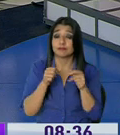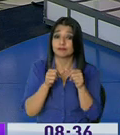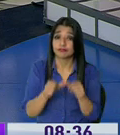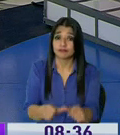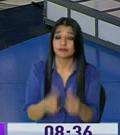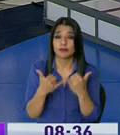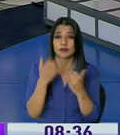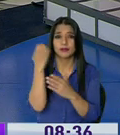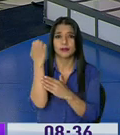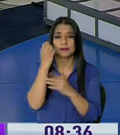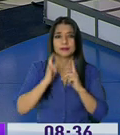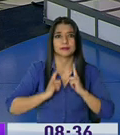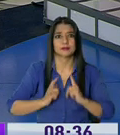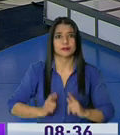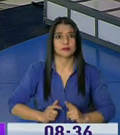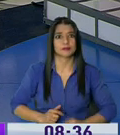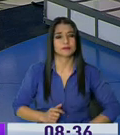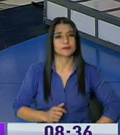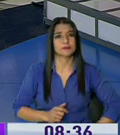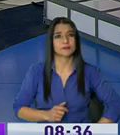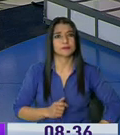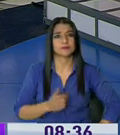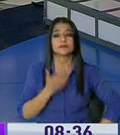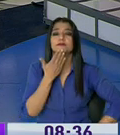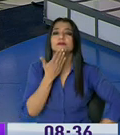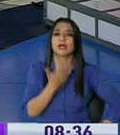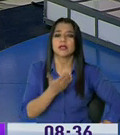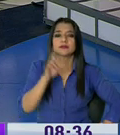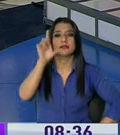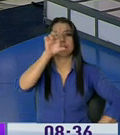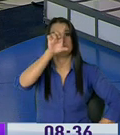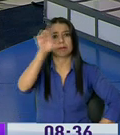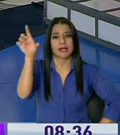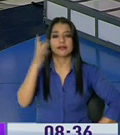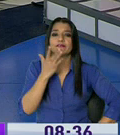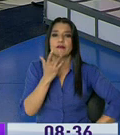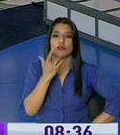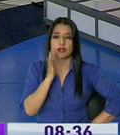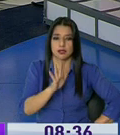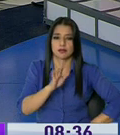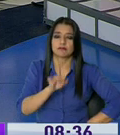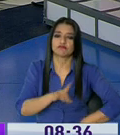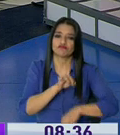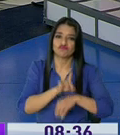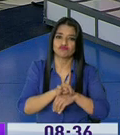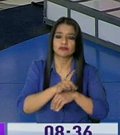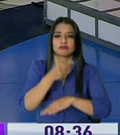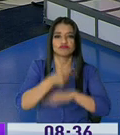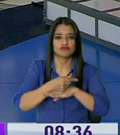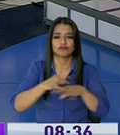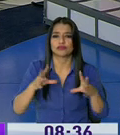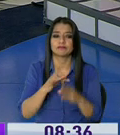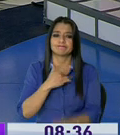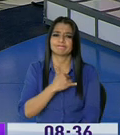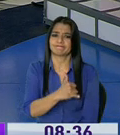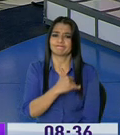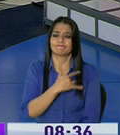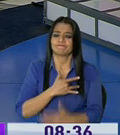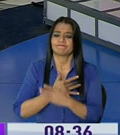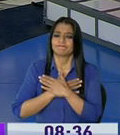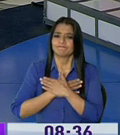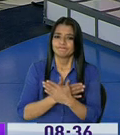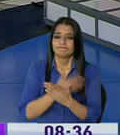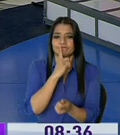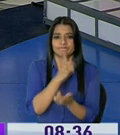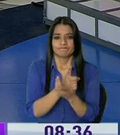esta emergencia. Y hay que agradecer a la Corporación Favorita, a sus directivos, por la empatía, ser empáticos frente al dolor,